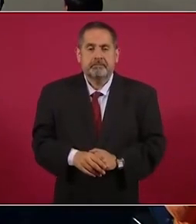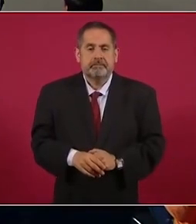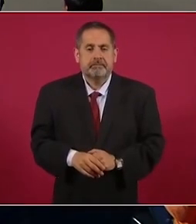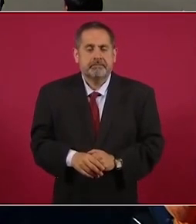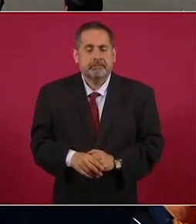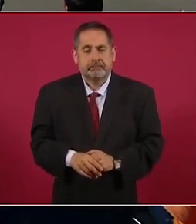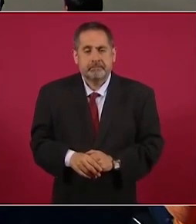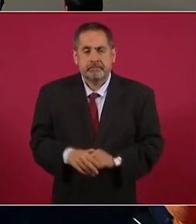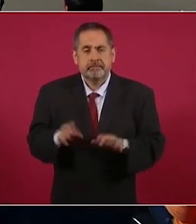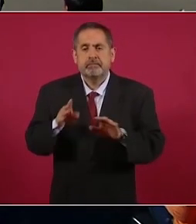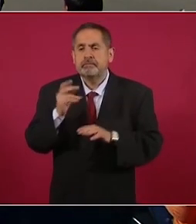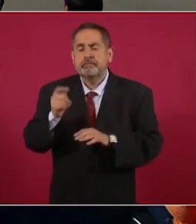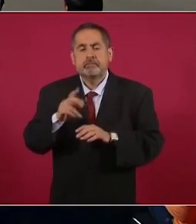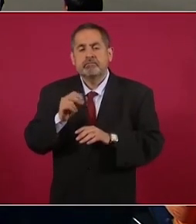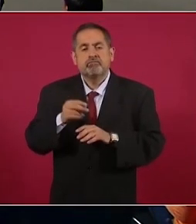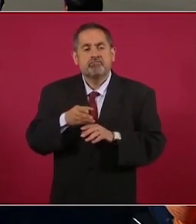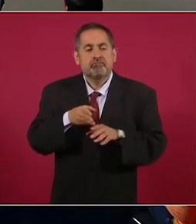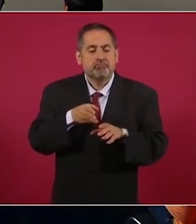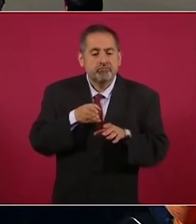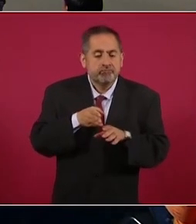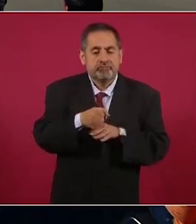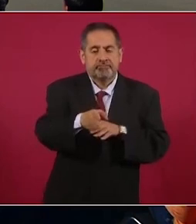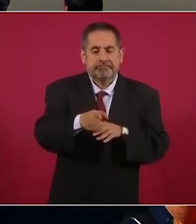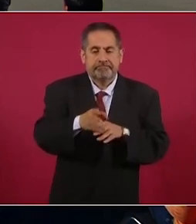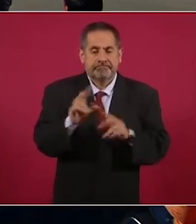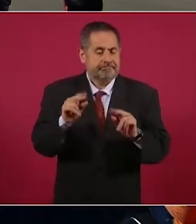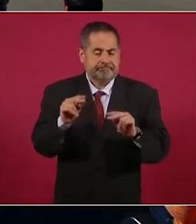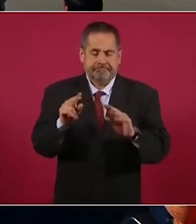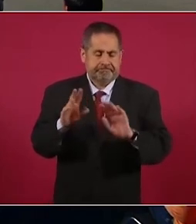De no pasar